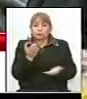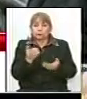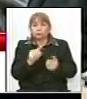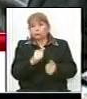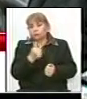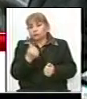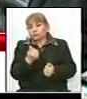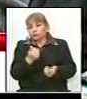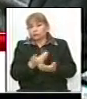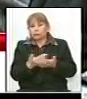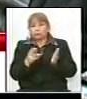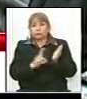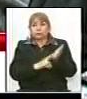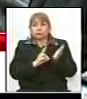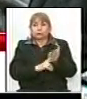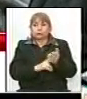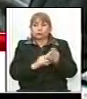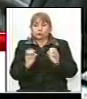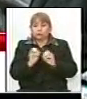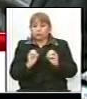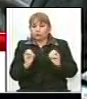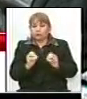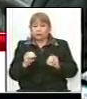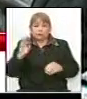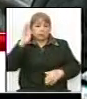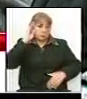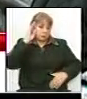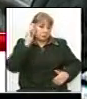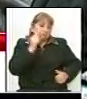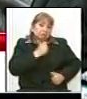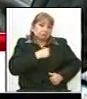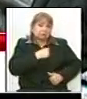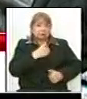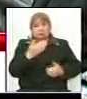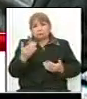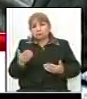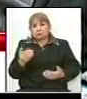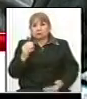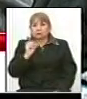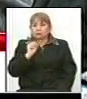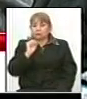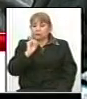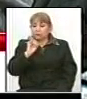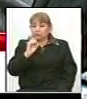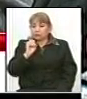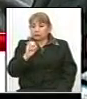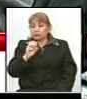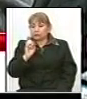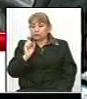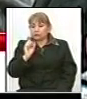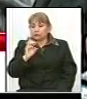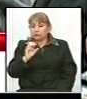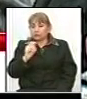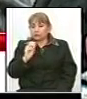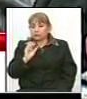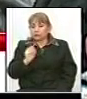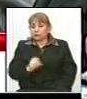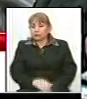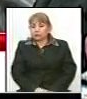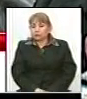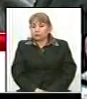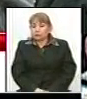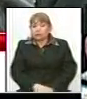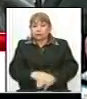otros tipos de seguros, fuerzas armadas, policía, CISOL, las EPS, ¿no? O sea, que en realidad, si